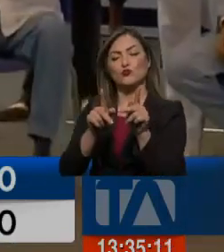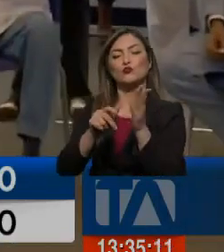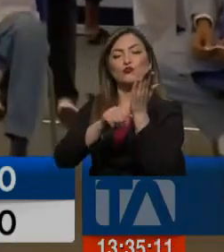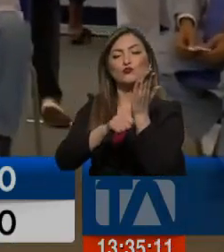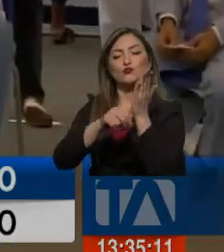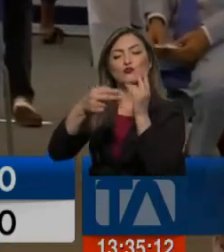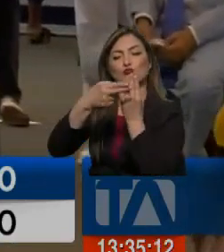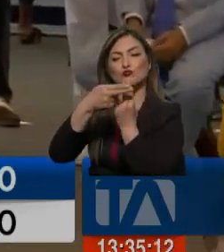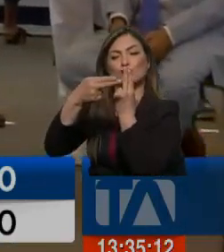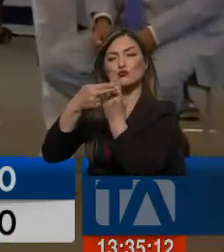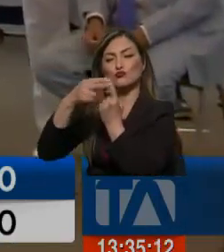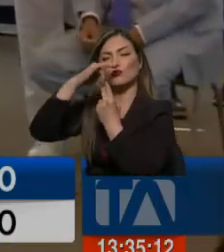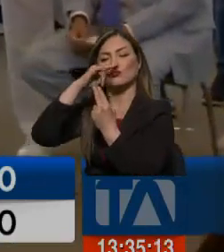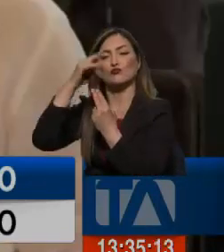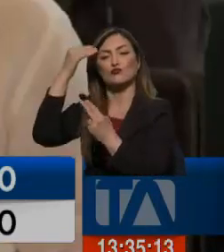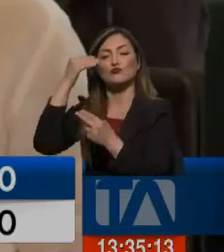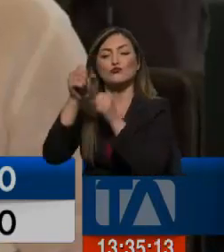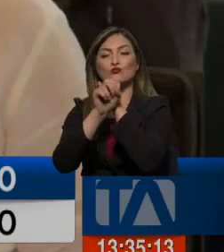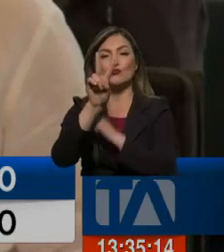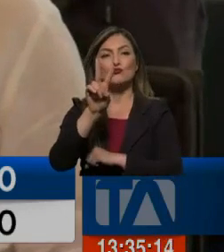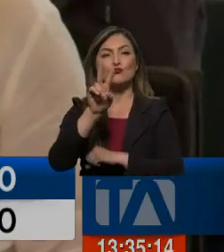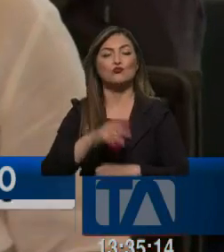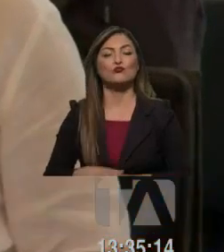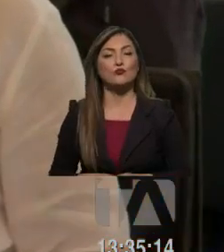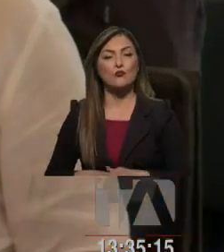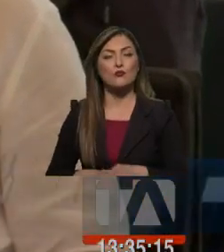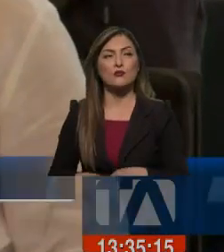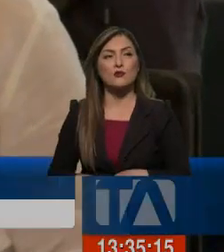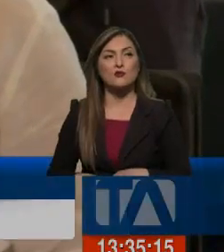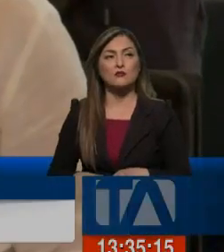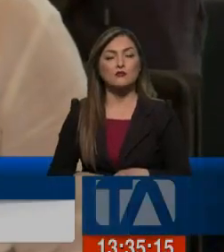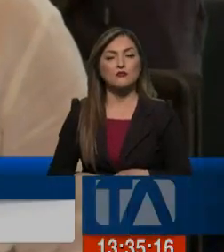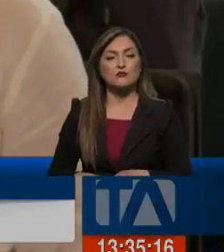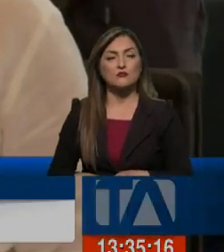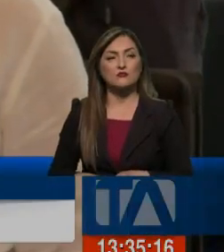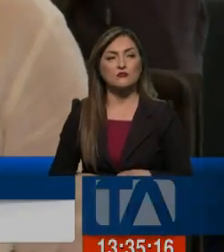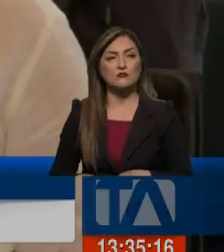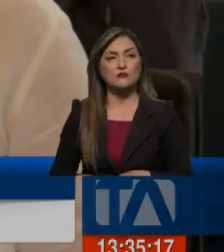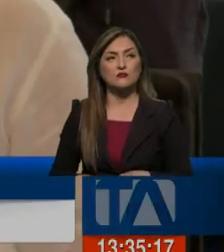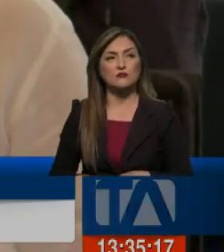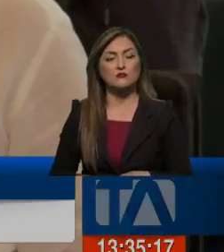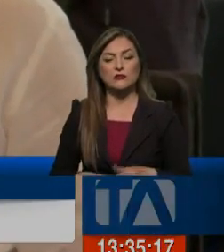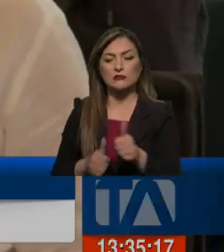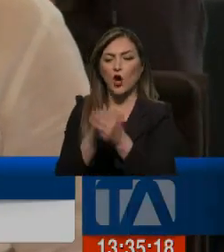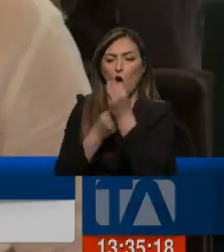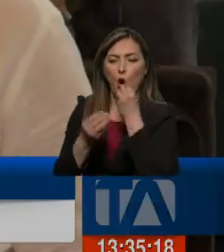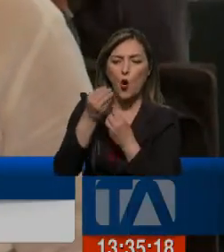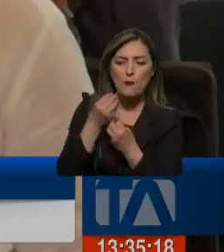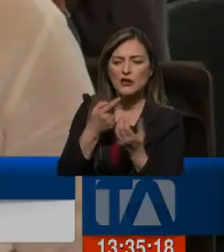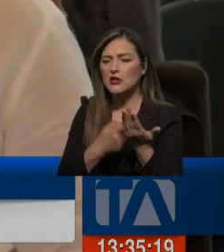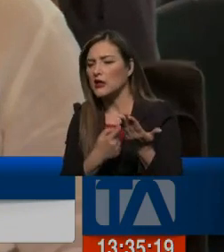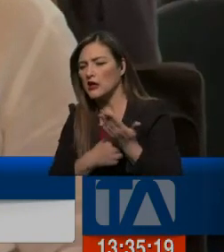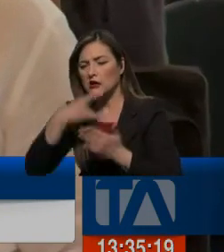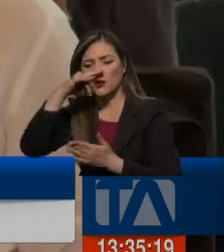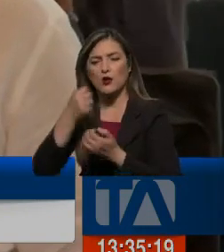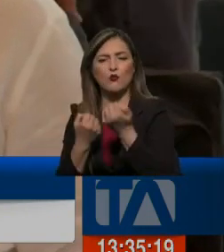y censo de los menores de 2 años. Para dar seguimiento a su nutrición, apoyarlos